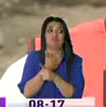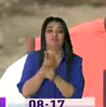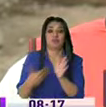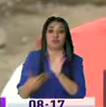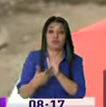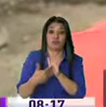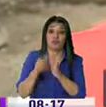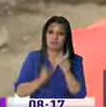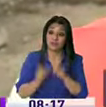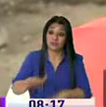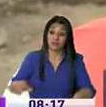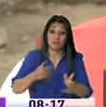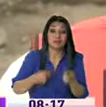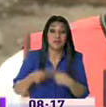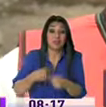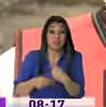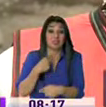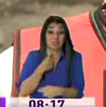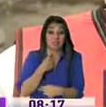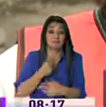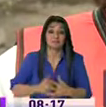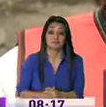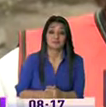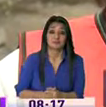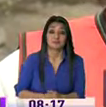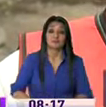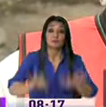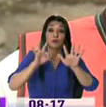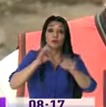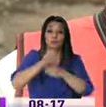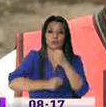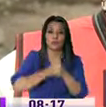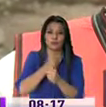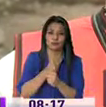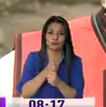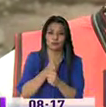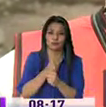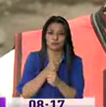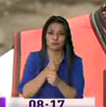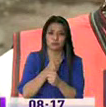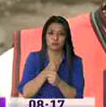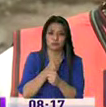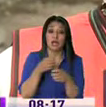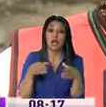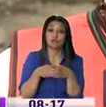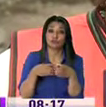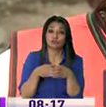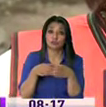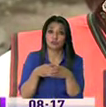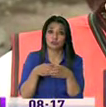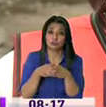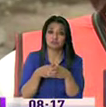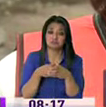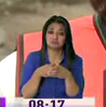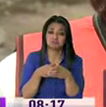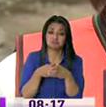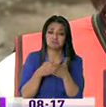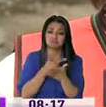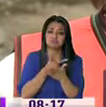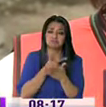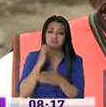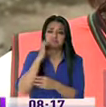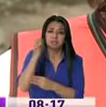que aquí hubo. Y estos 8 años, desde el punto de vista de la asociación, ha sido visto con mucha